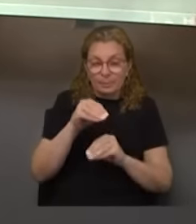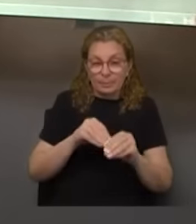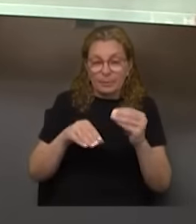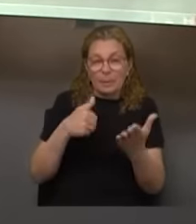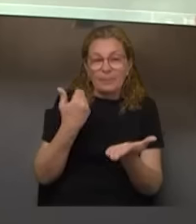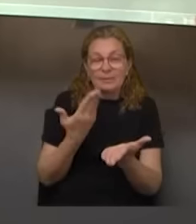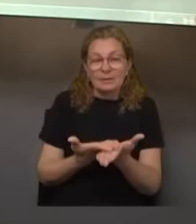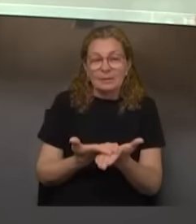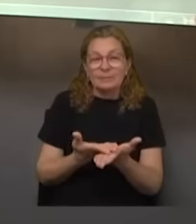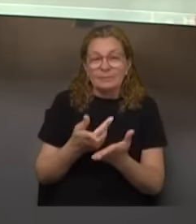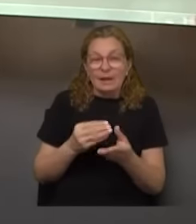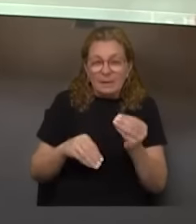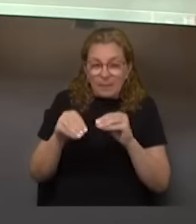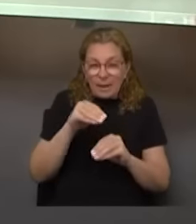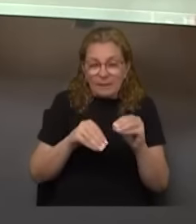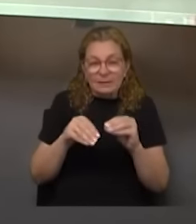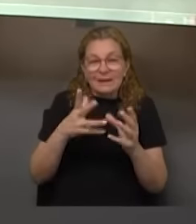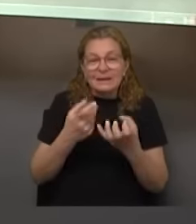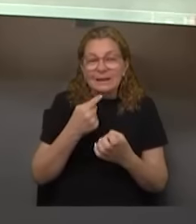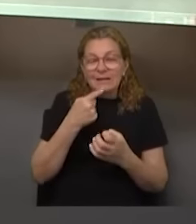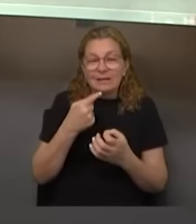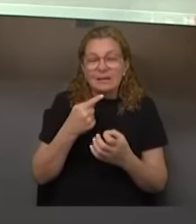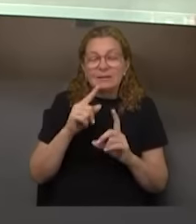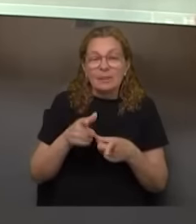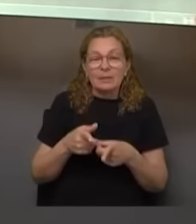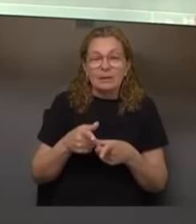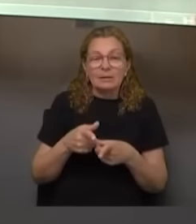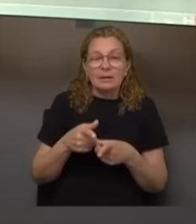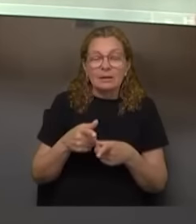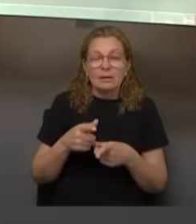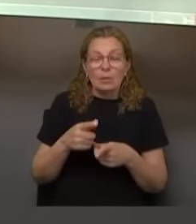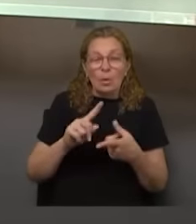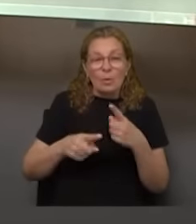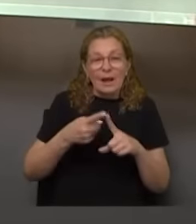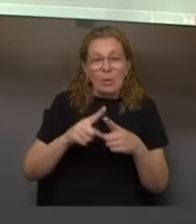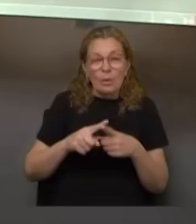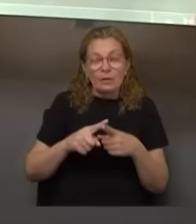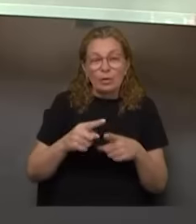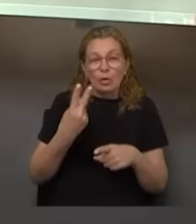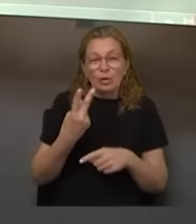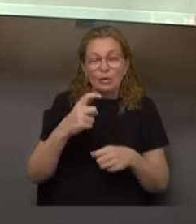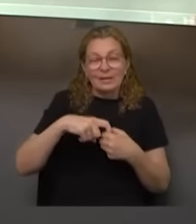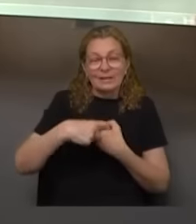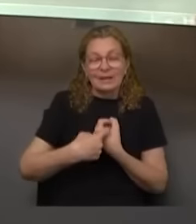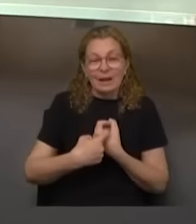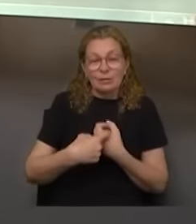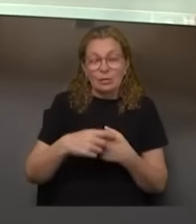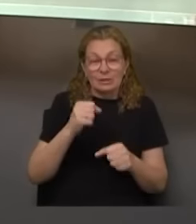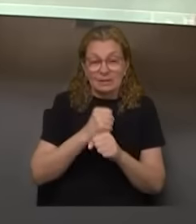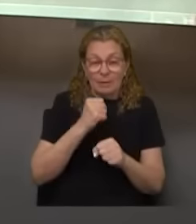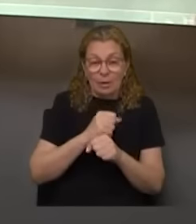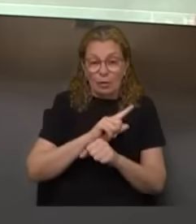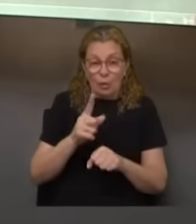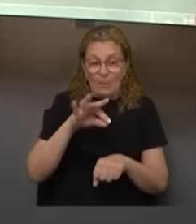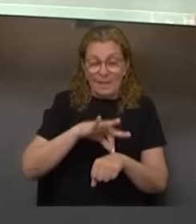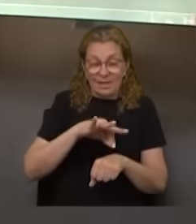presentado este plan implica o abarca también comprende un acuerdo con dos sindicatos el sindicato del personal no médico de